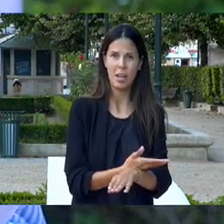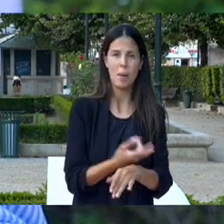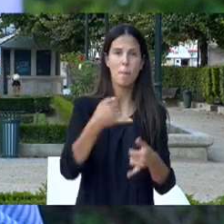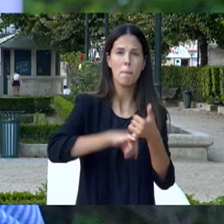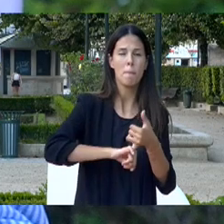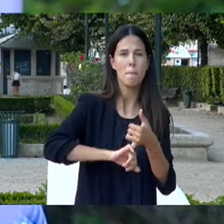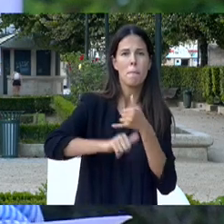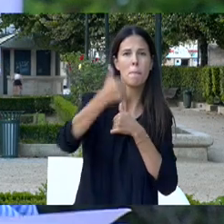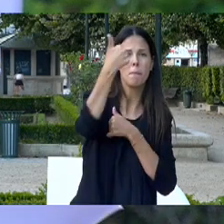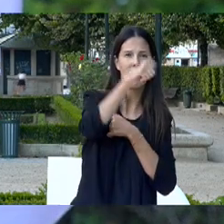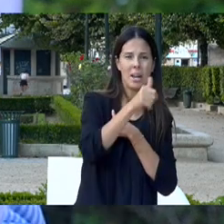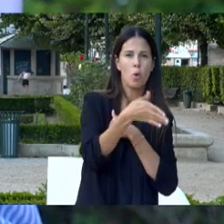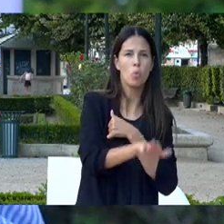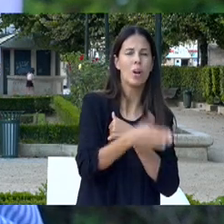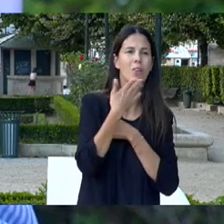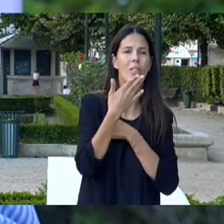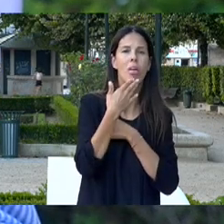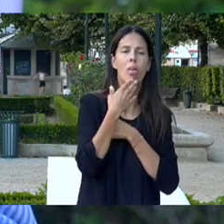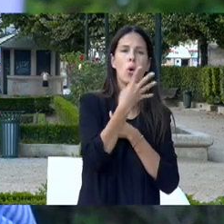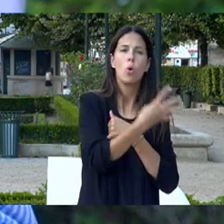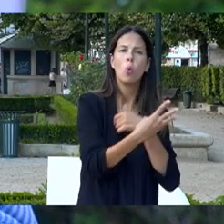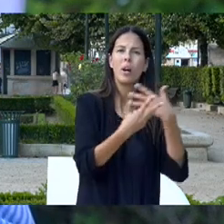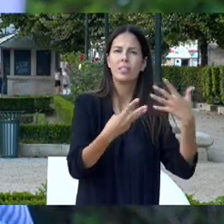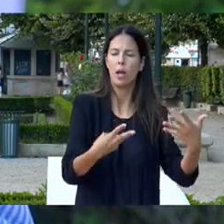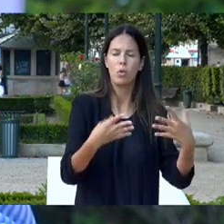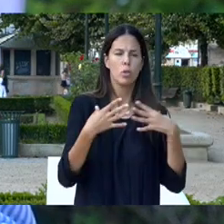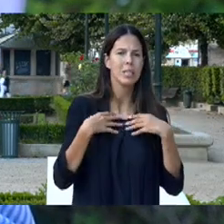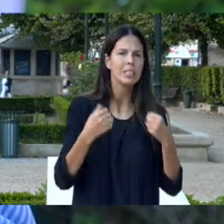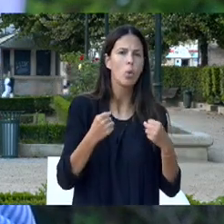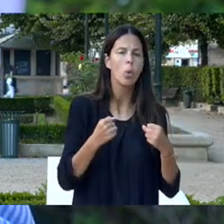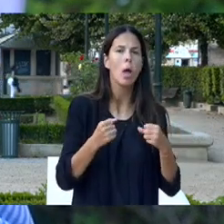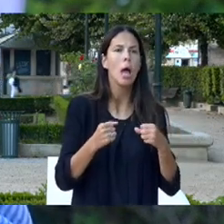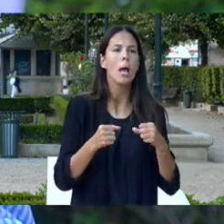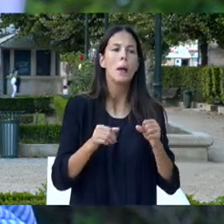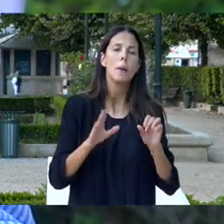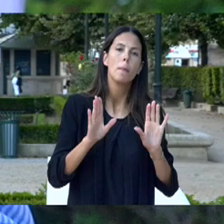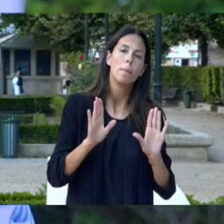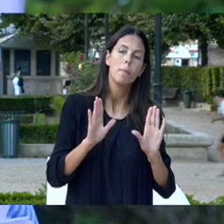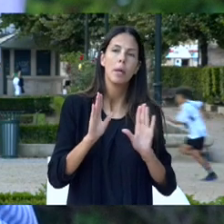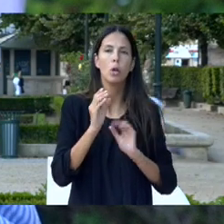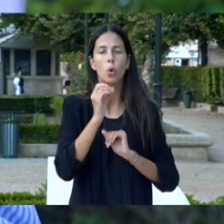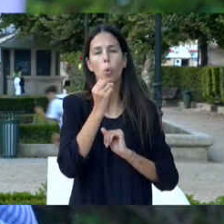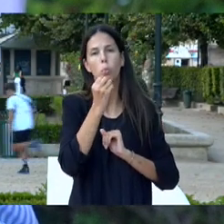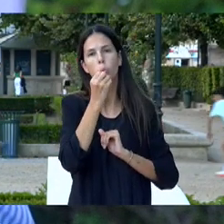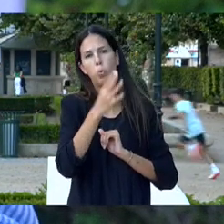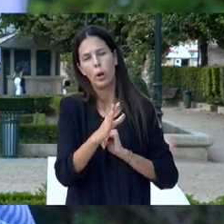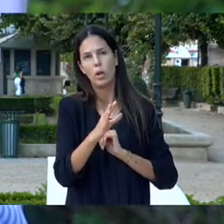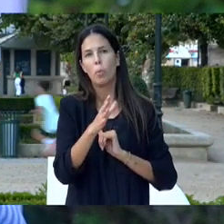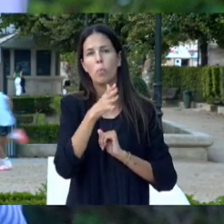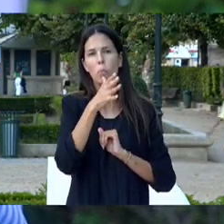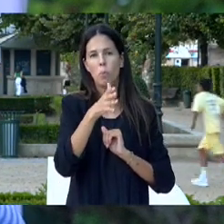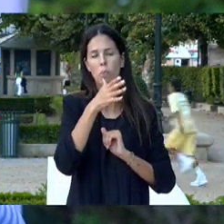home, tamén con 48 anos, cheo de saúde, pero, bueno, indudablemente vítima